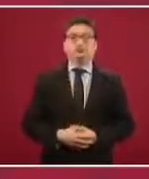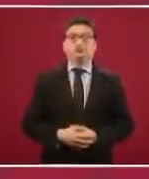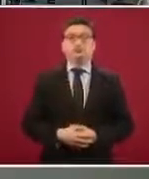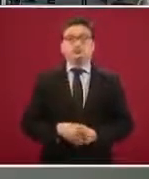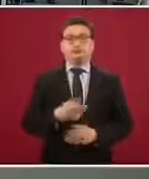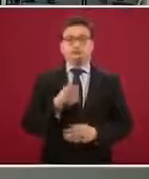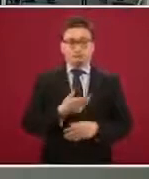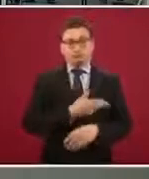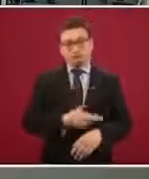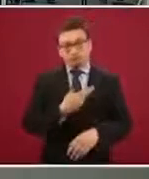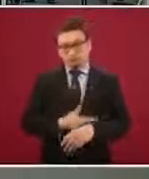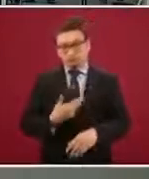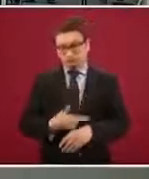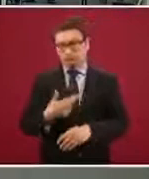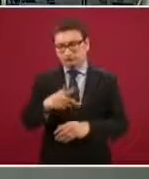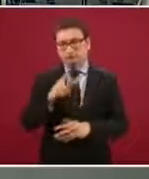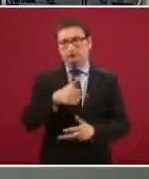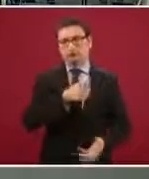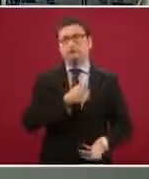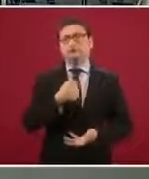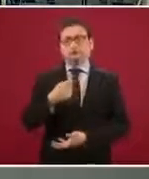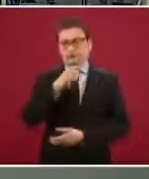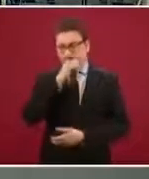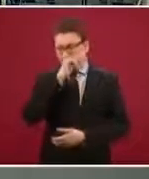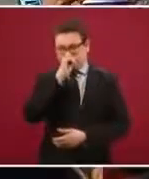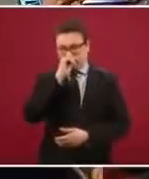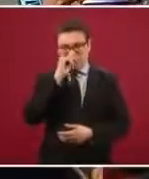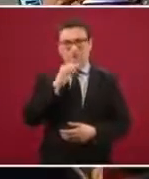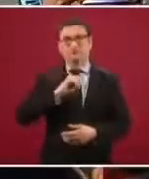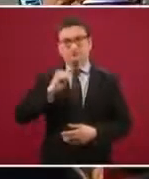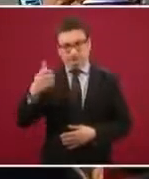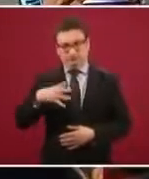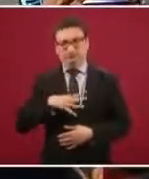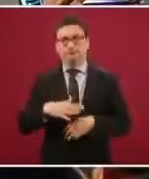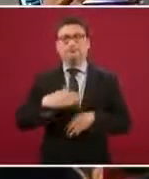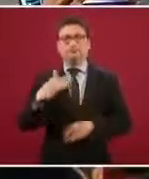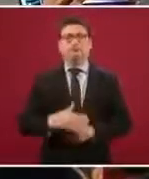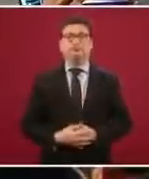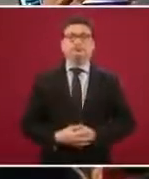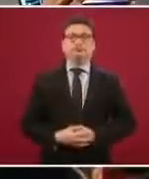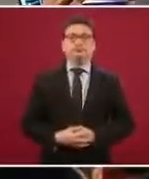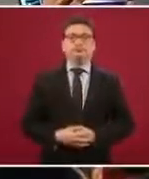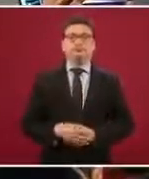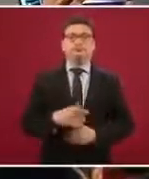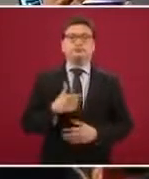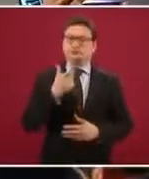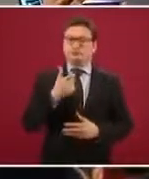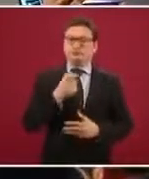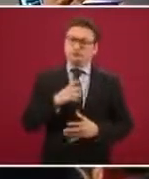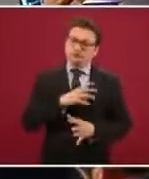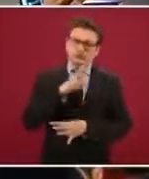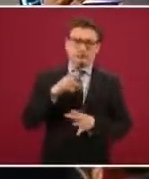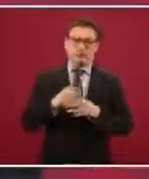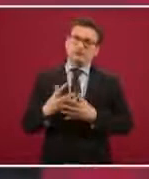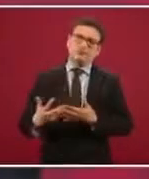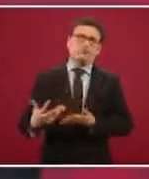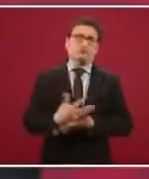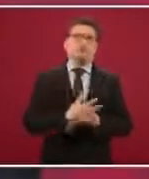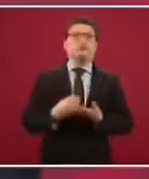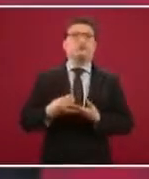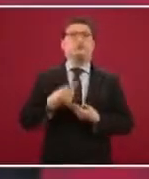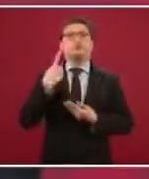tramitando y hay más todo este dinero se va a devolver al